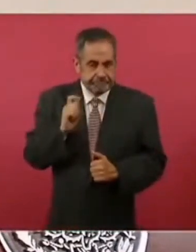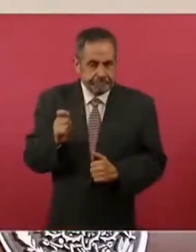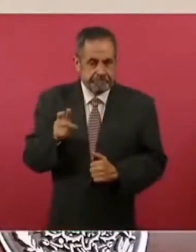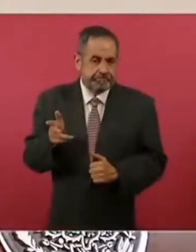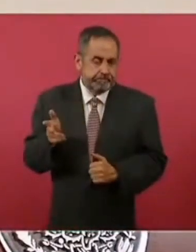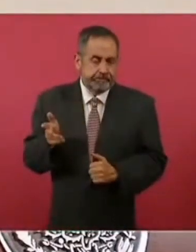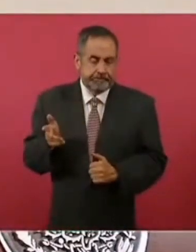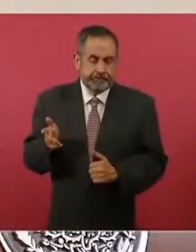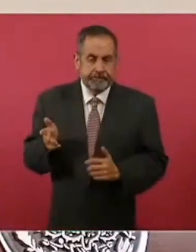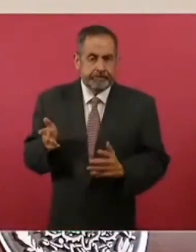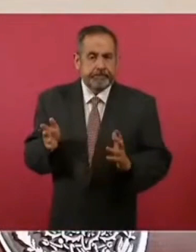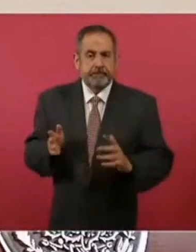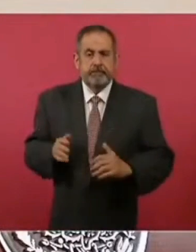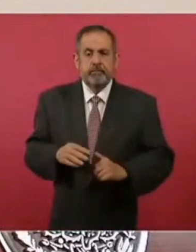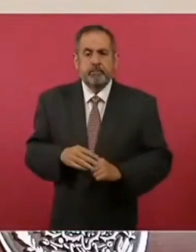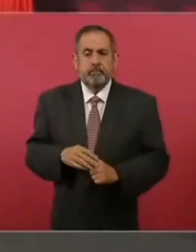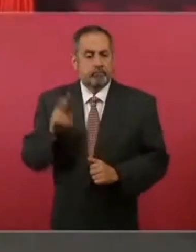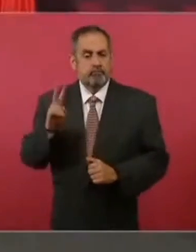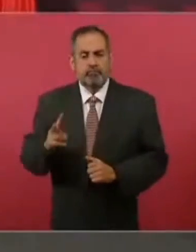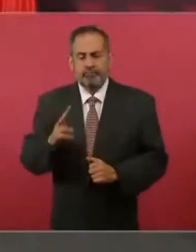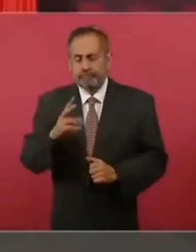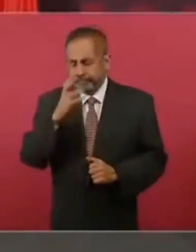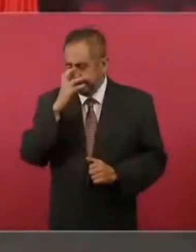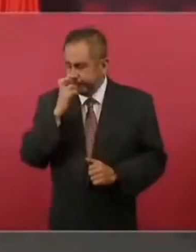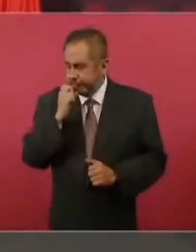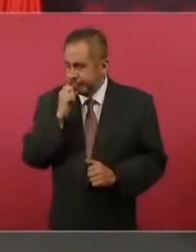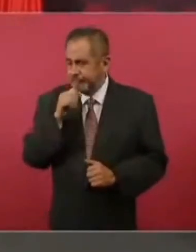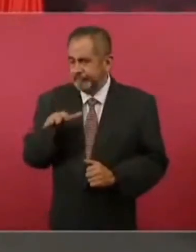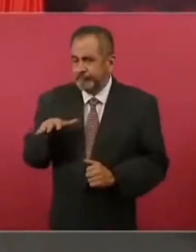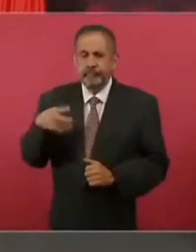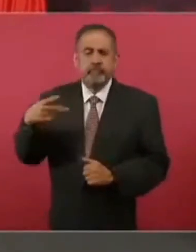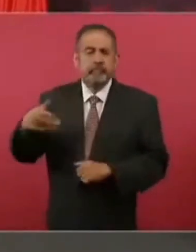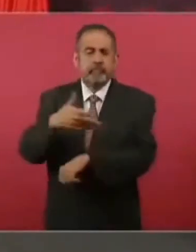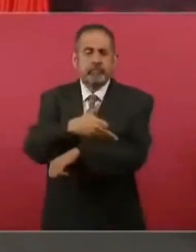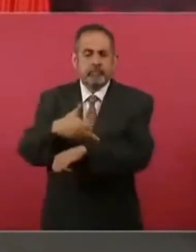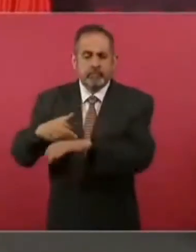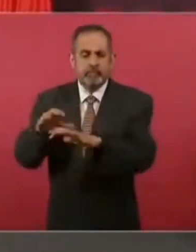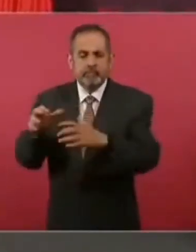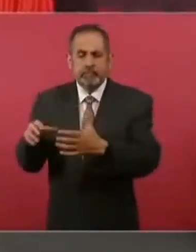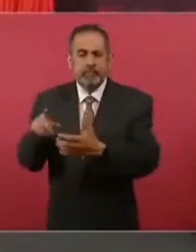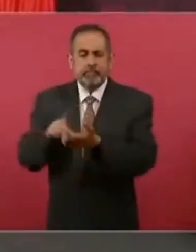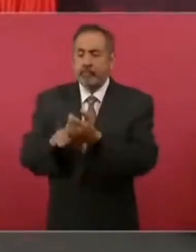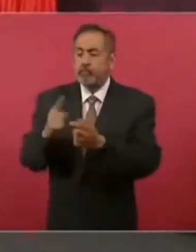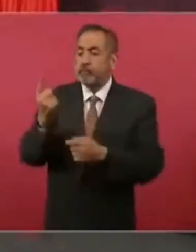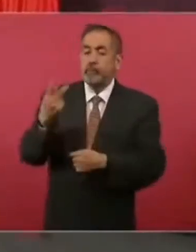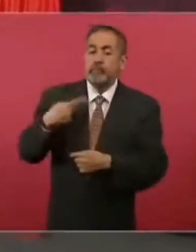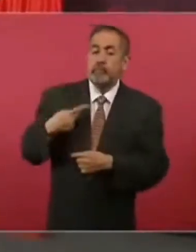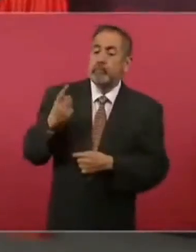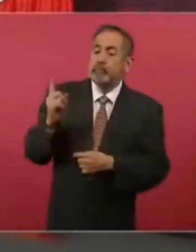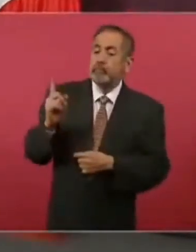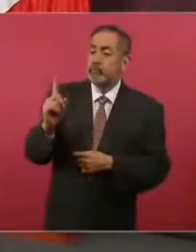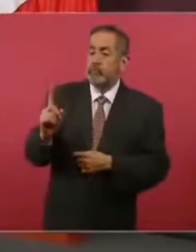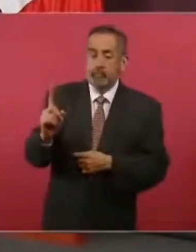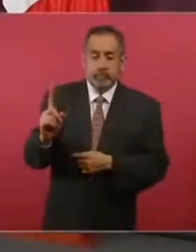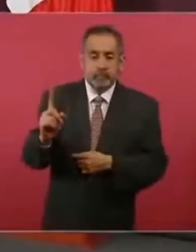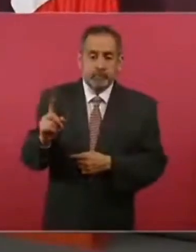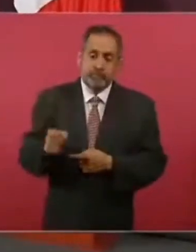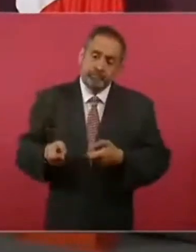y es muy triste, doloroso para familiares cuando una persona